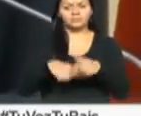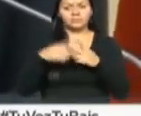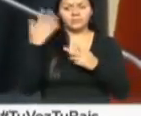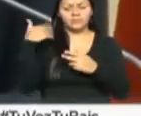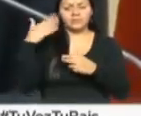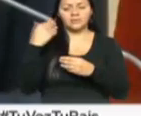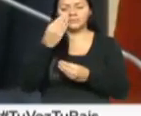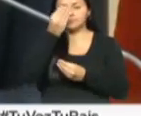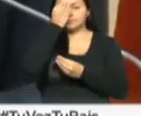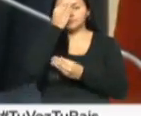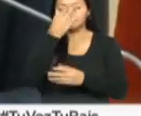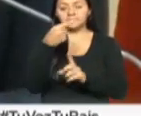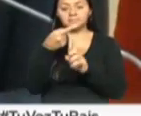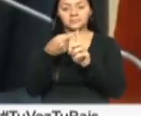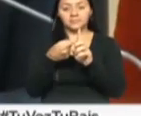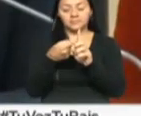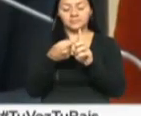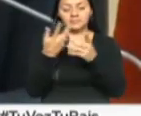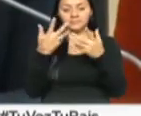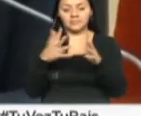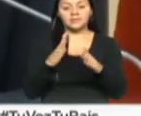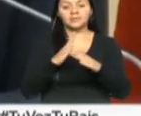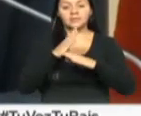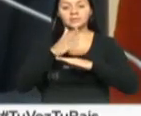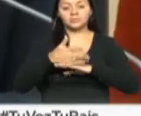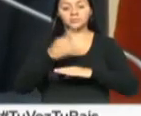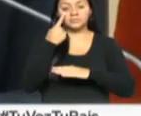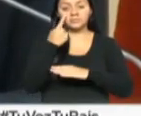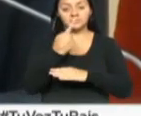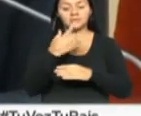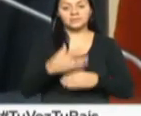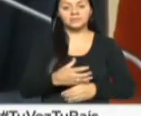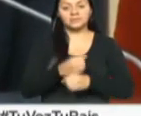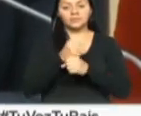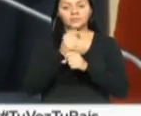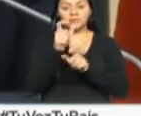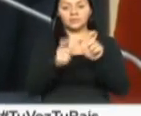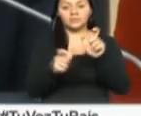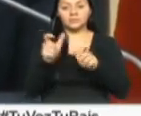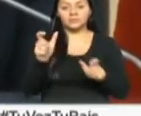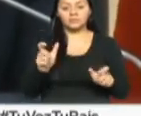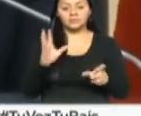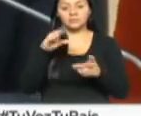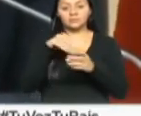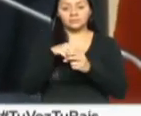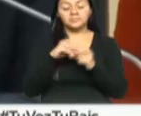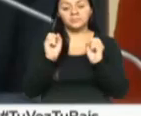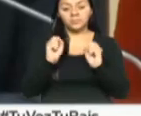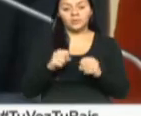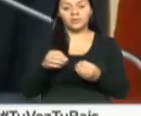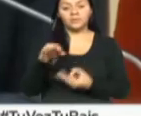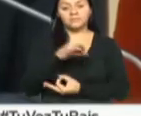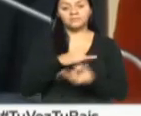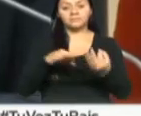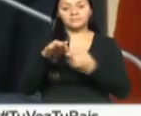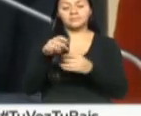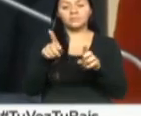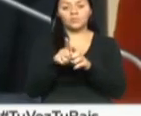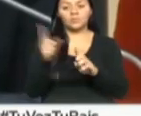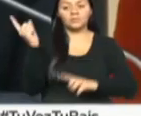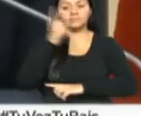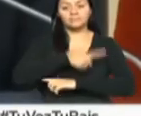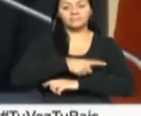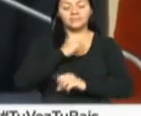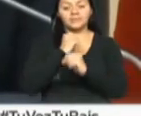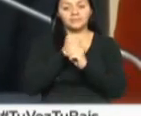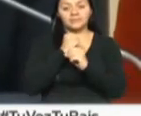tú lo mencionabas, meses atrás, sino también por velar por la seguridad de nuestros conciudadanos. Justo es para poder contribuir a que esa jornada,